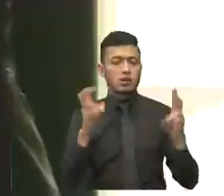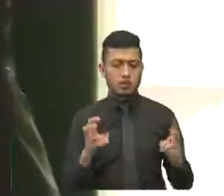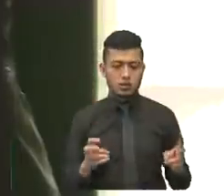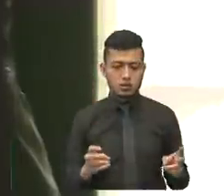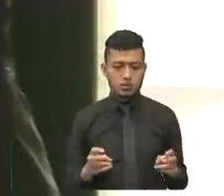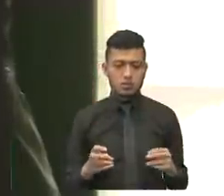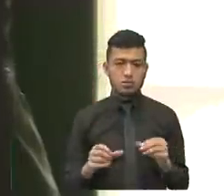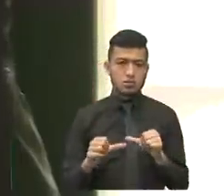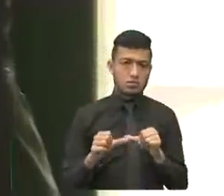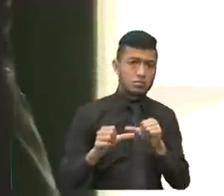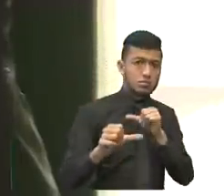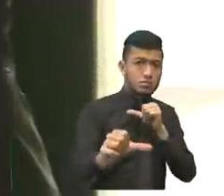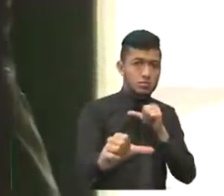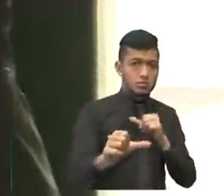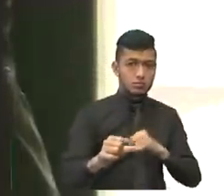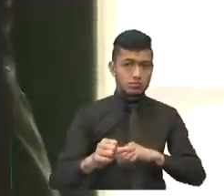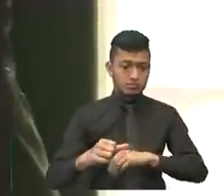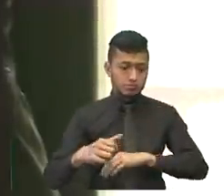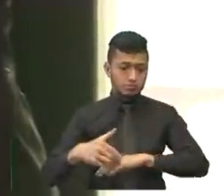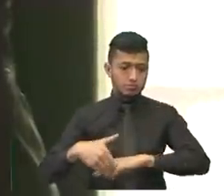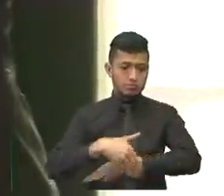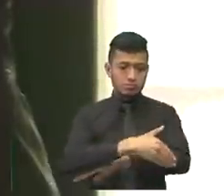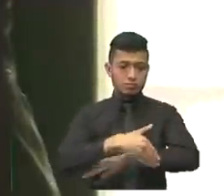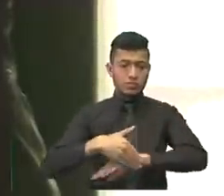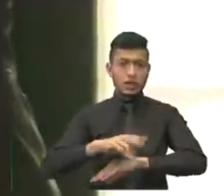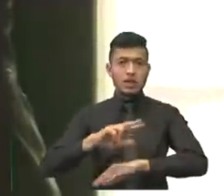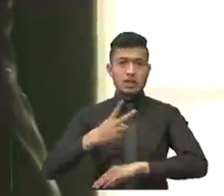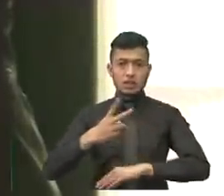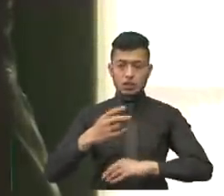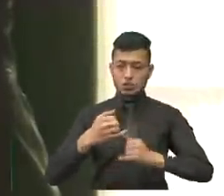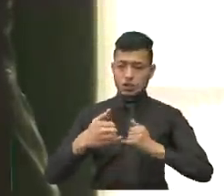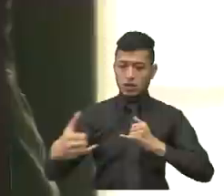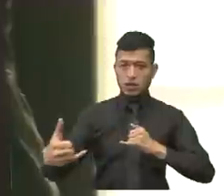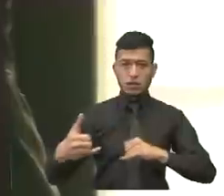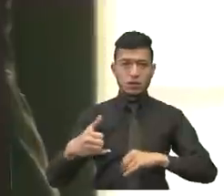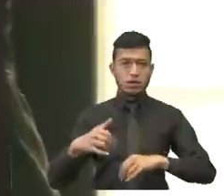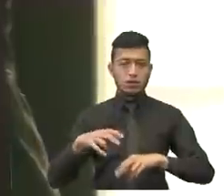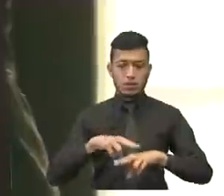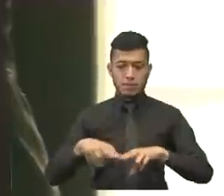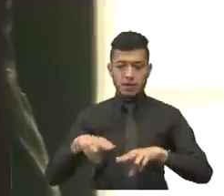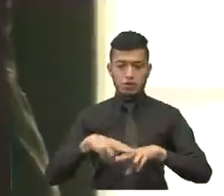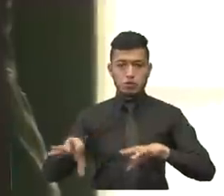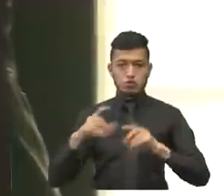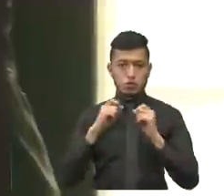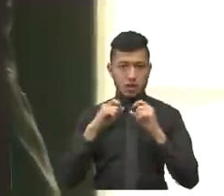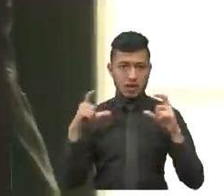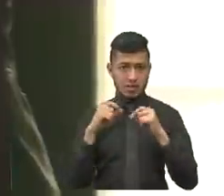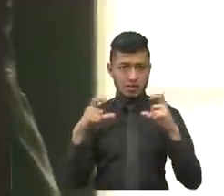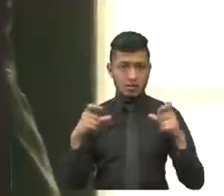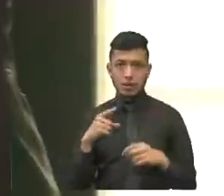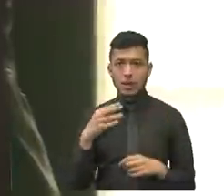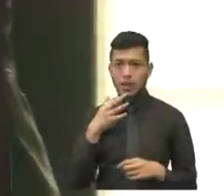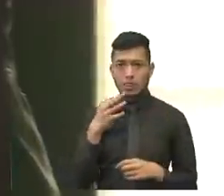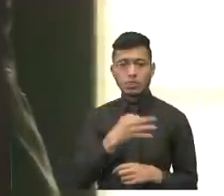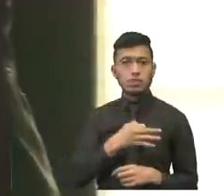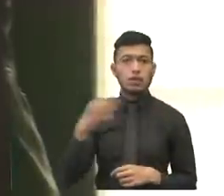la extensión de el metro, de la segunda línea del metro hasta Suba de Engativá. Él dice que las contrapartidas o que el dinero